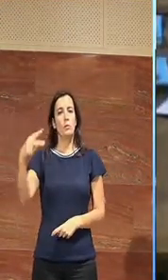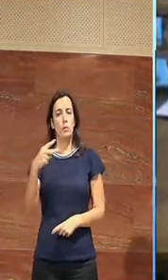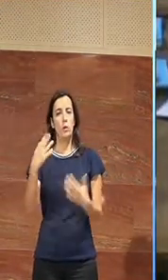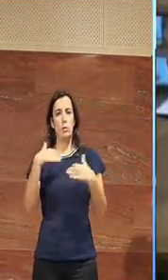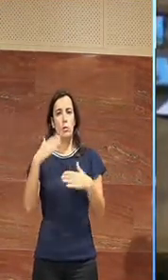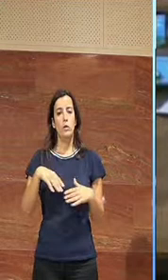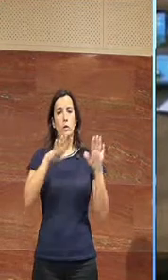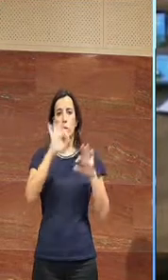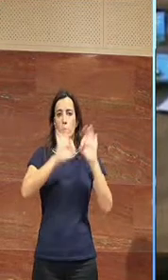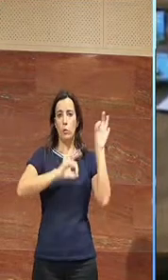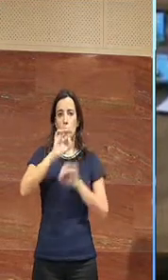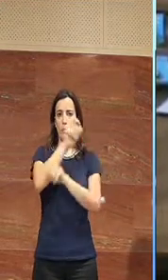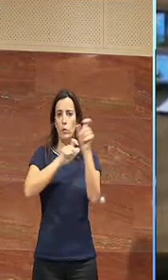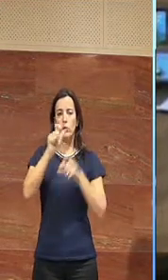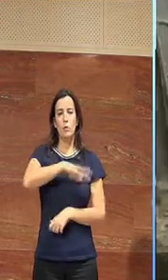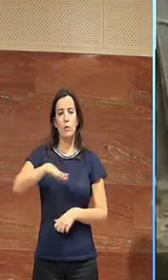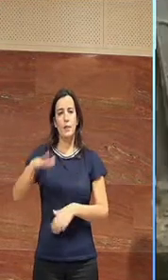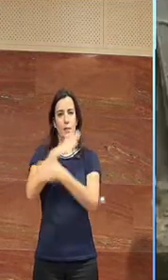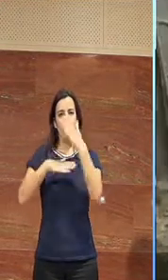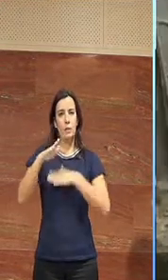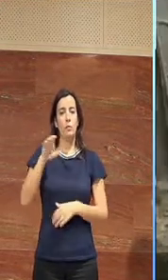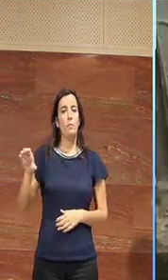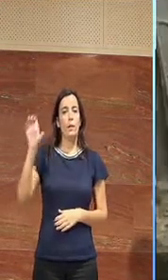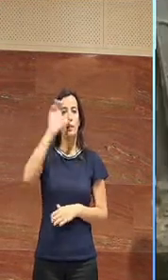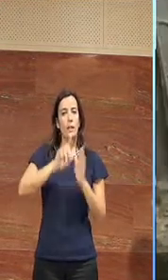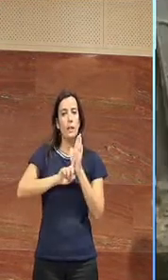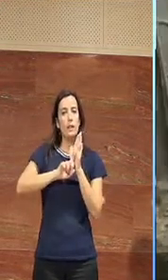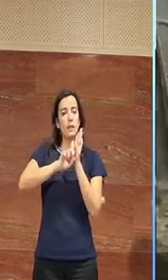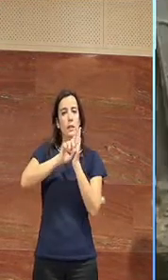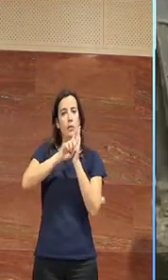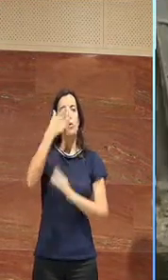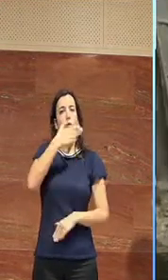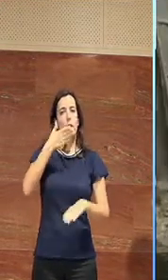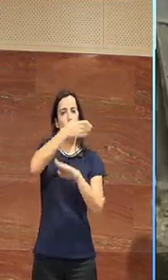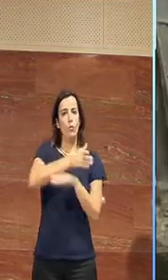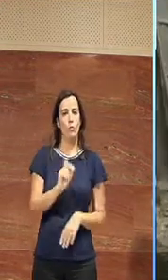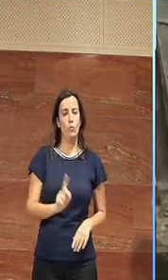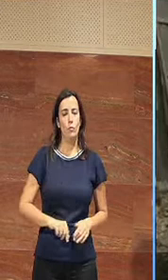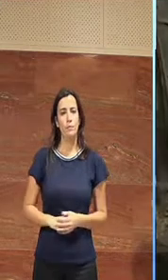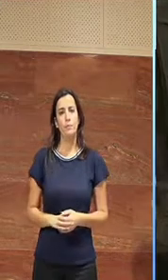población infantil con discapacidad de los países en desarrollo no asisten a la escuela.